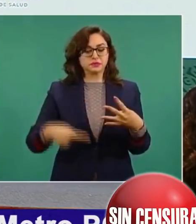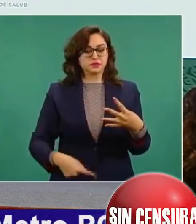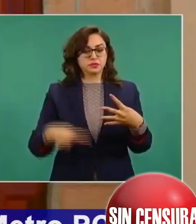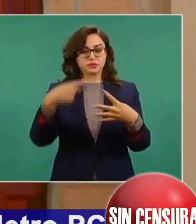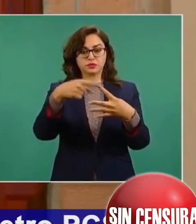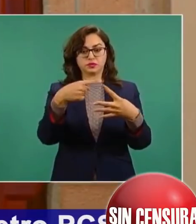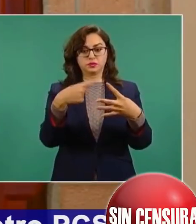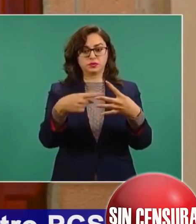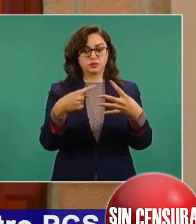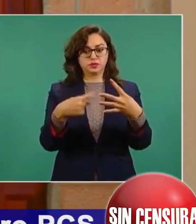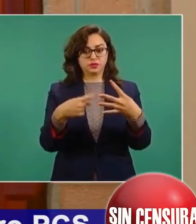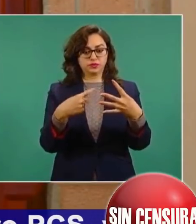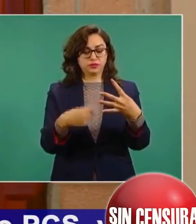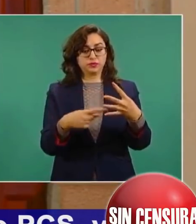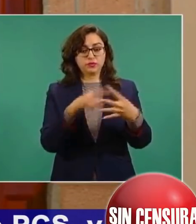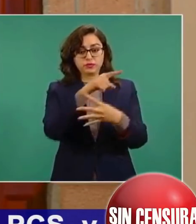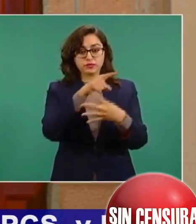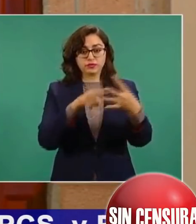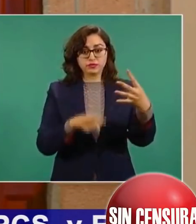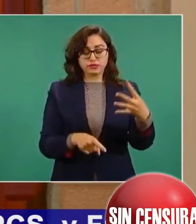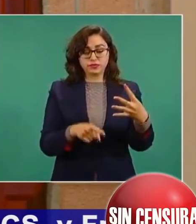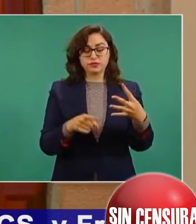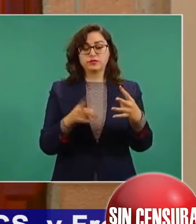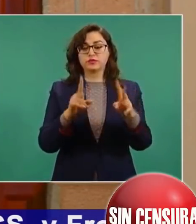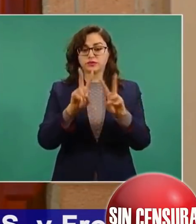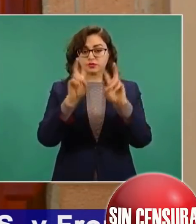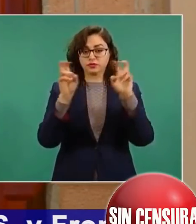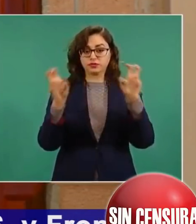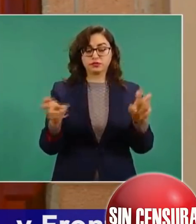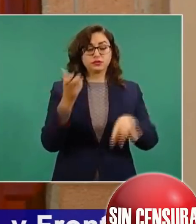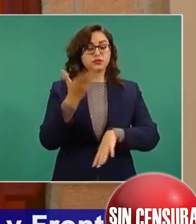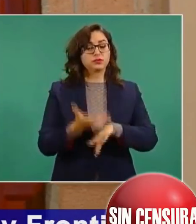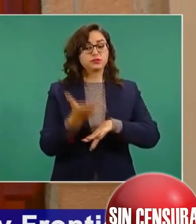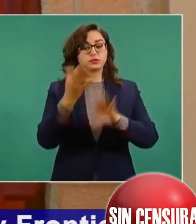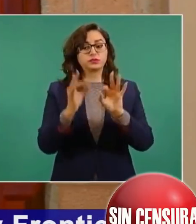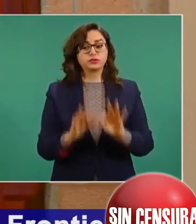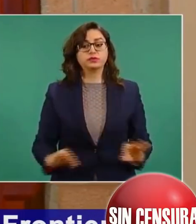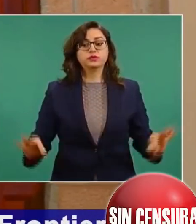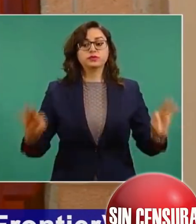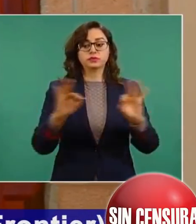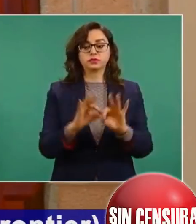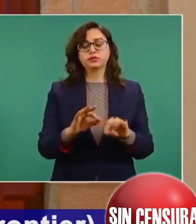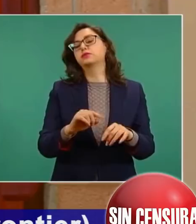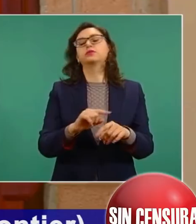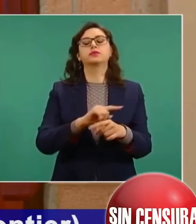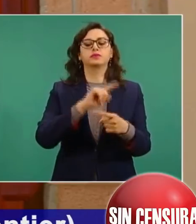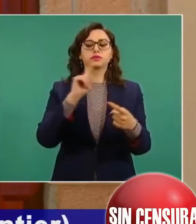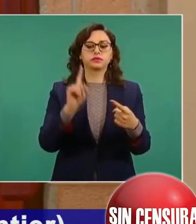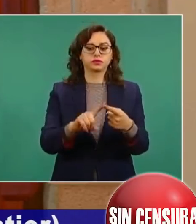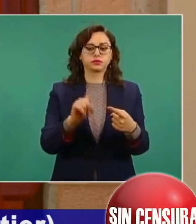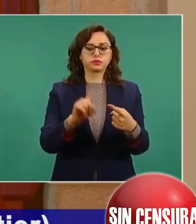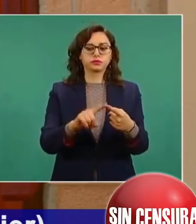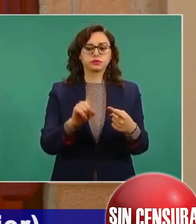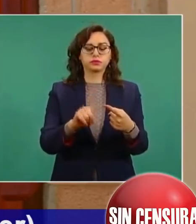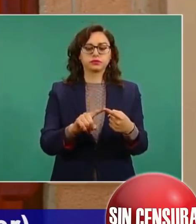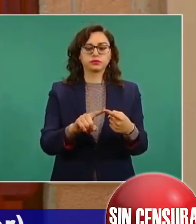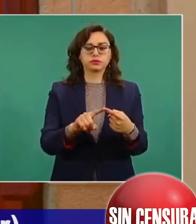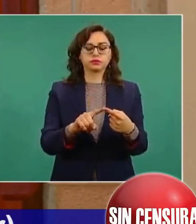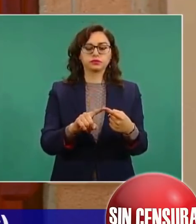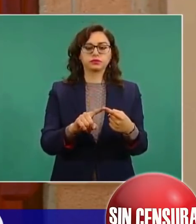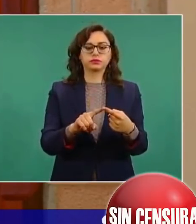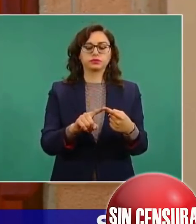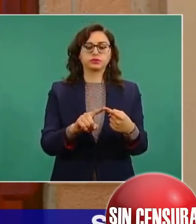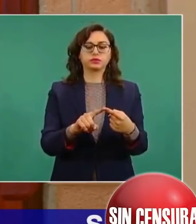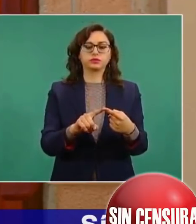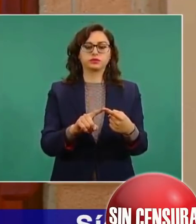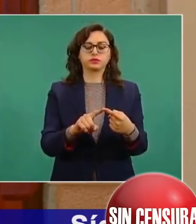bloques que corresponden a los ejes de priorización que hemos mencionado. El primer elemento es